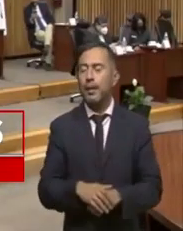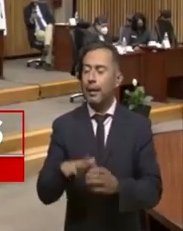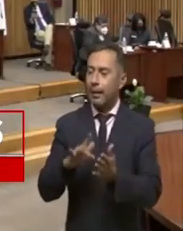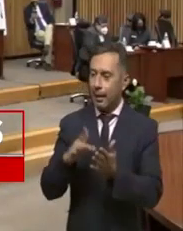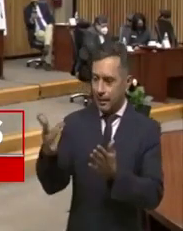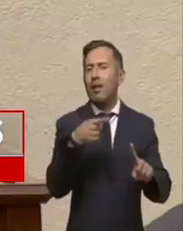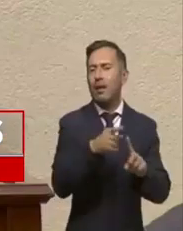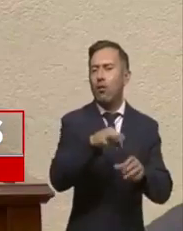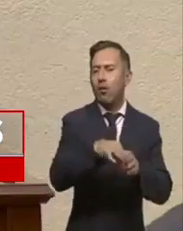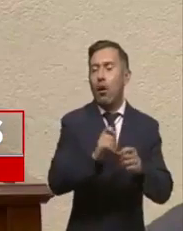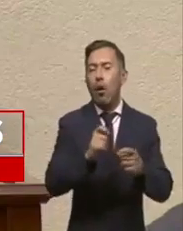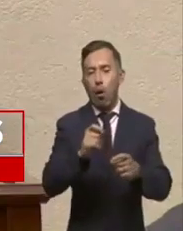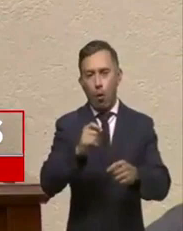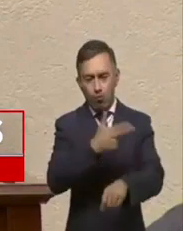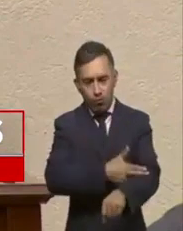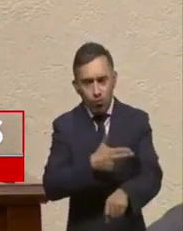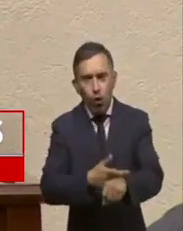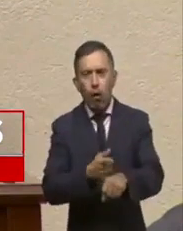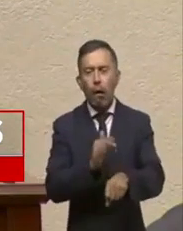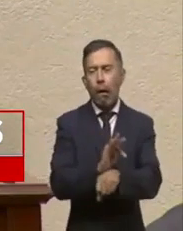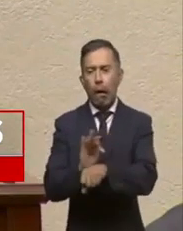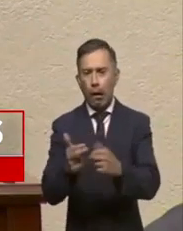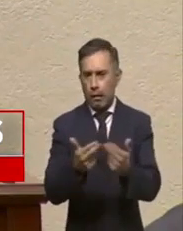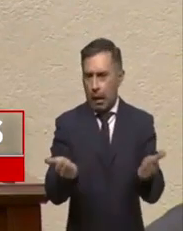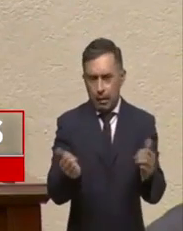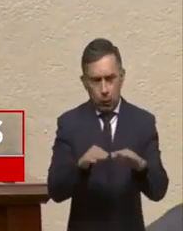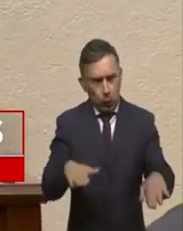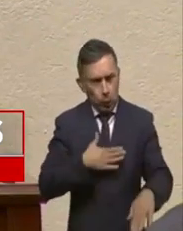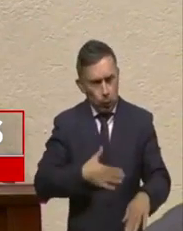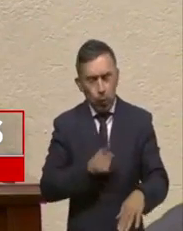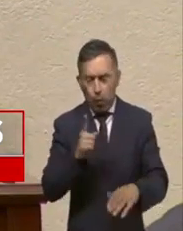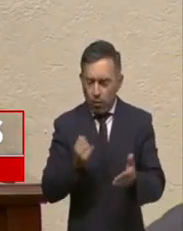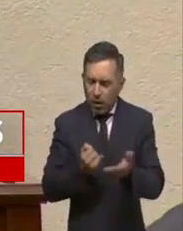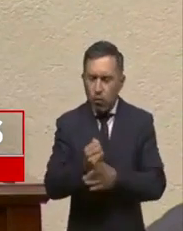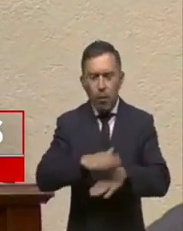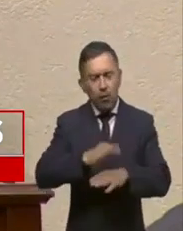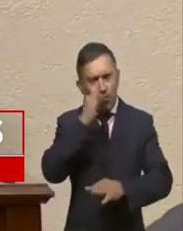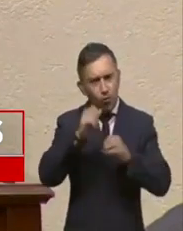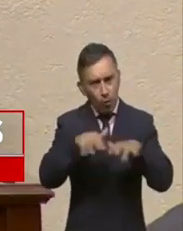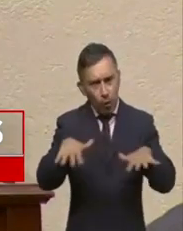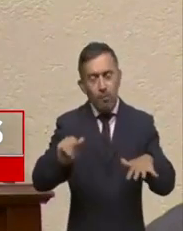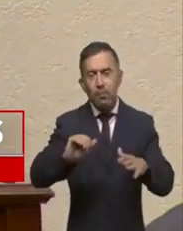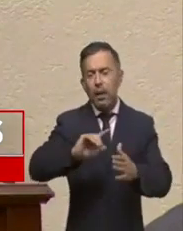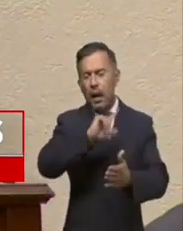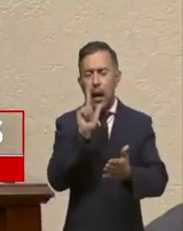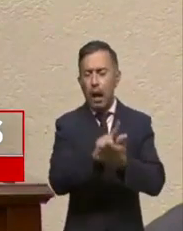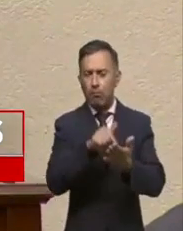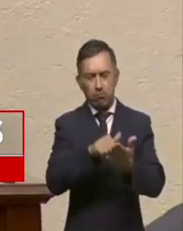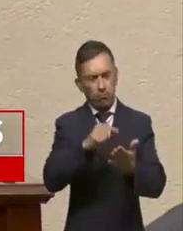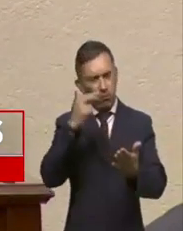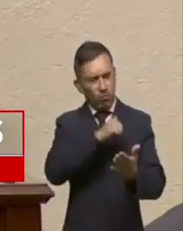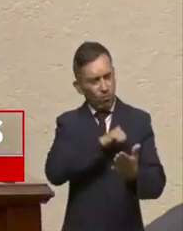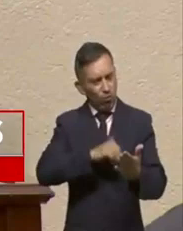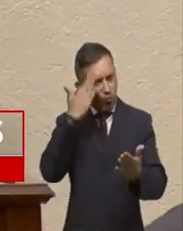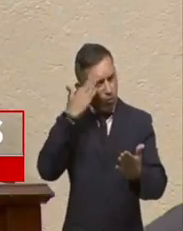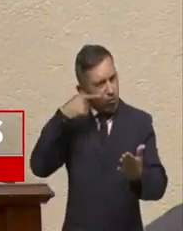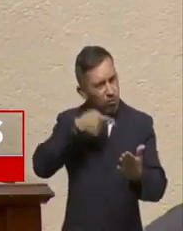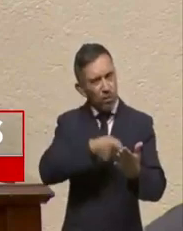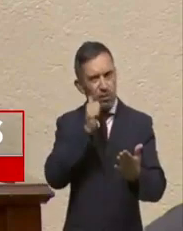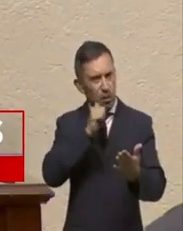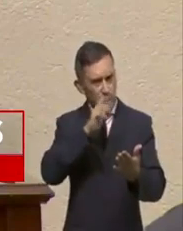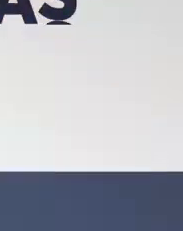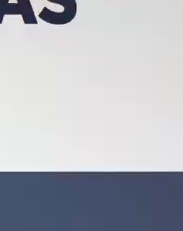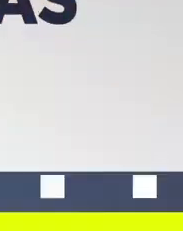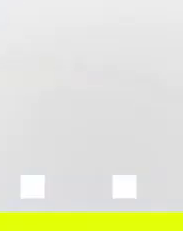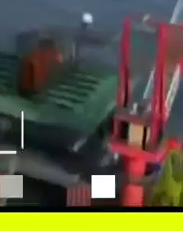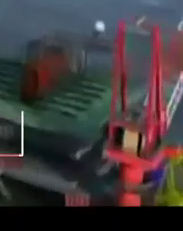ganó 64 distritos. En total, la Alianza Va por México ganó 63 distritos y la coalición Juntos Haremos Historia 121